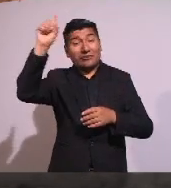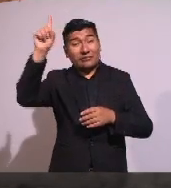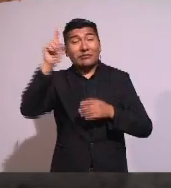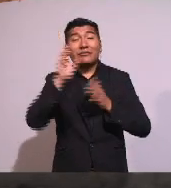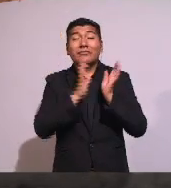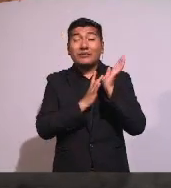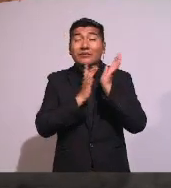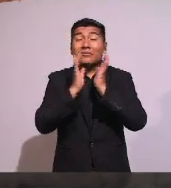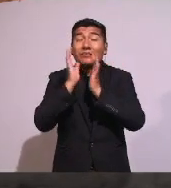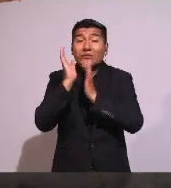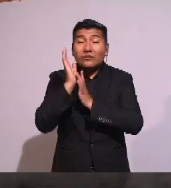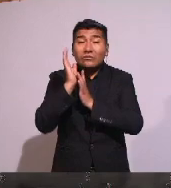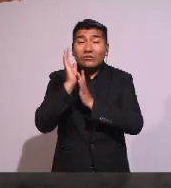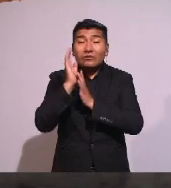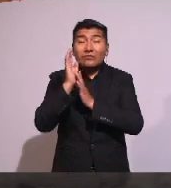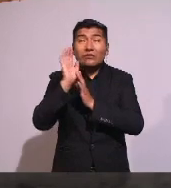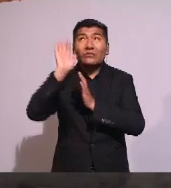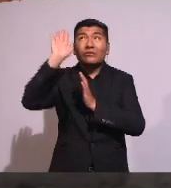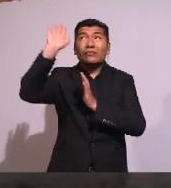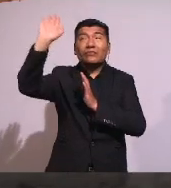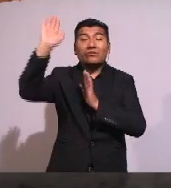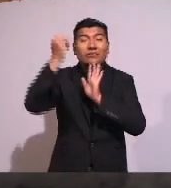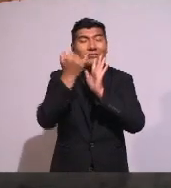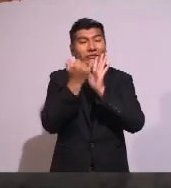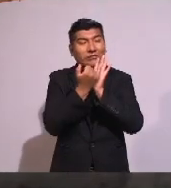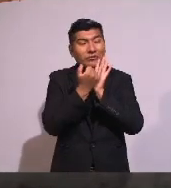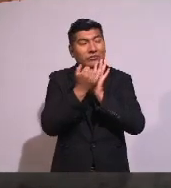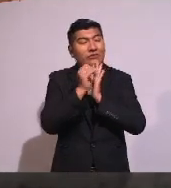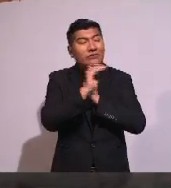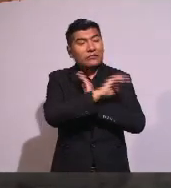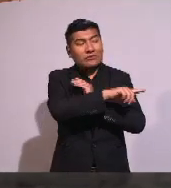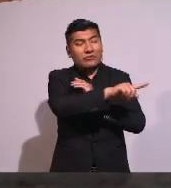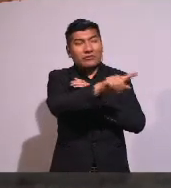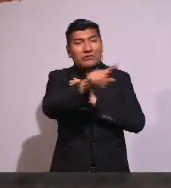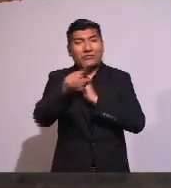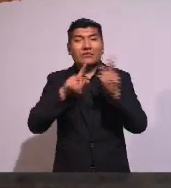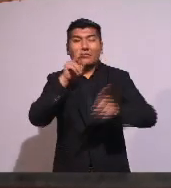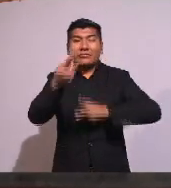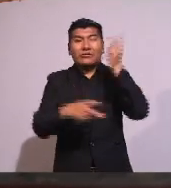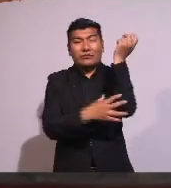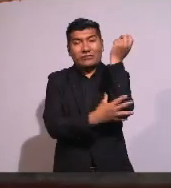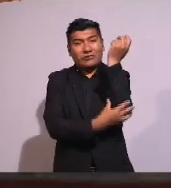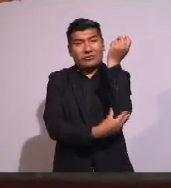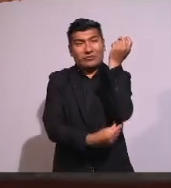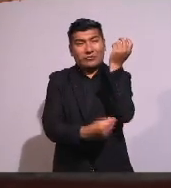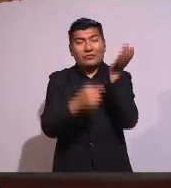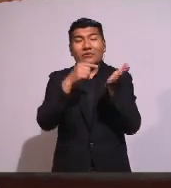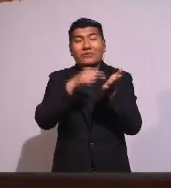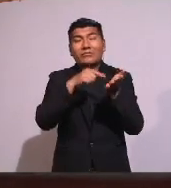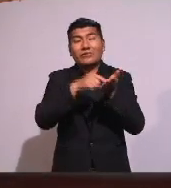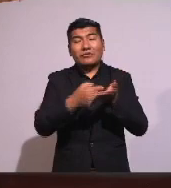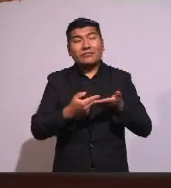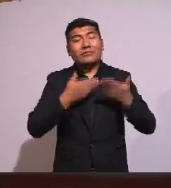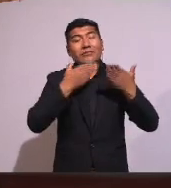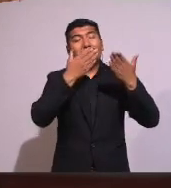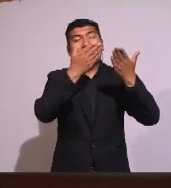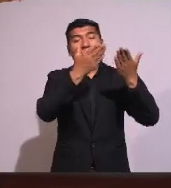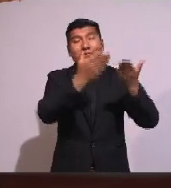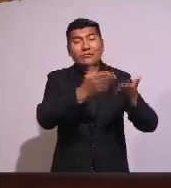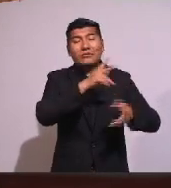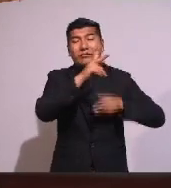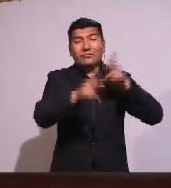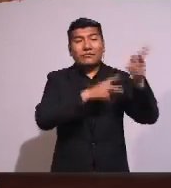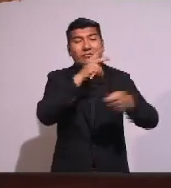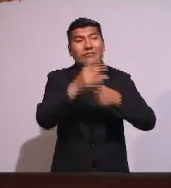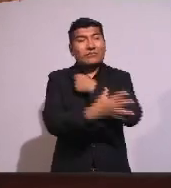Jesús se identificó con los pobres, y esto le da a la opción por los pobres una dimensión no